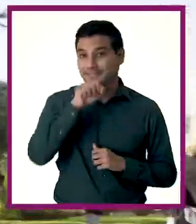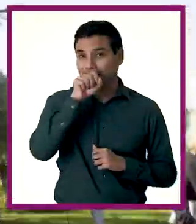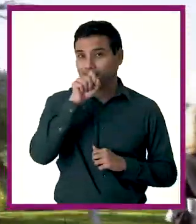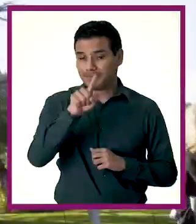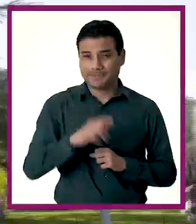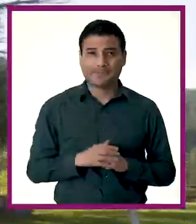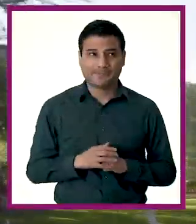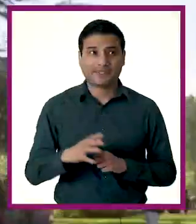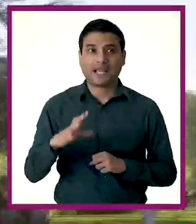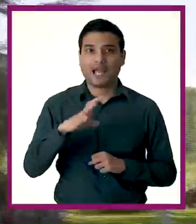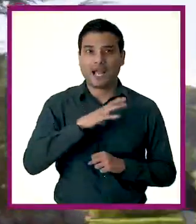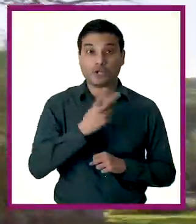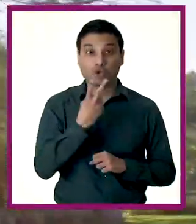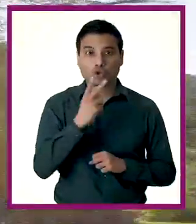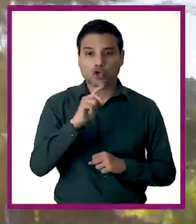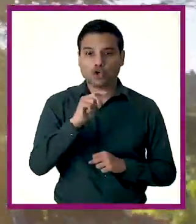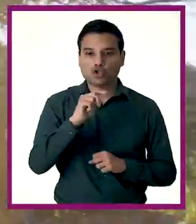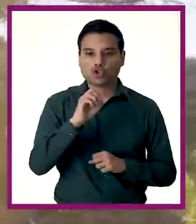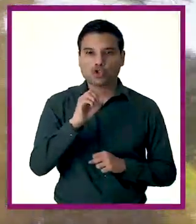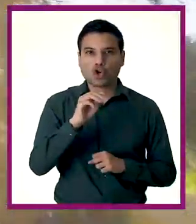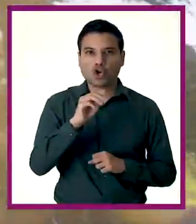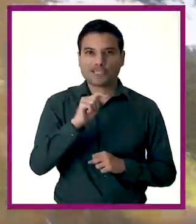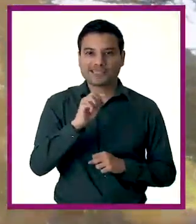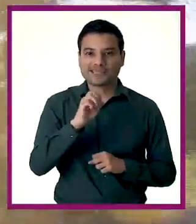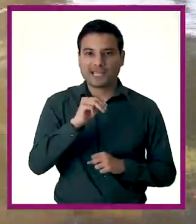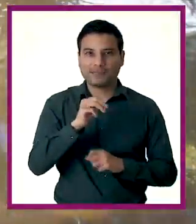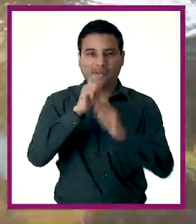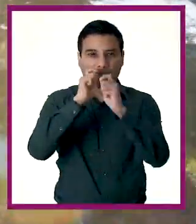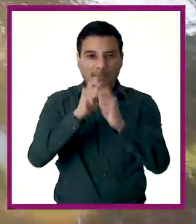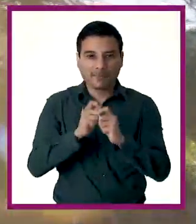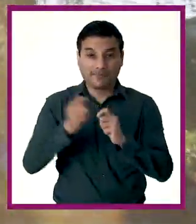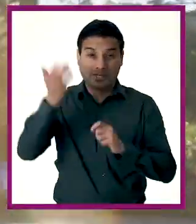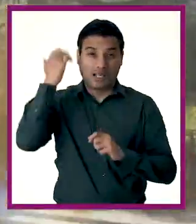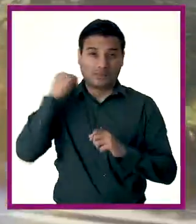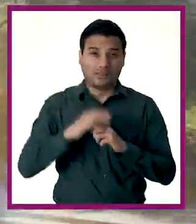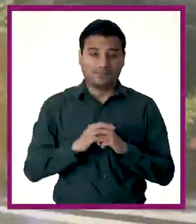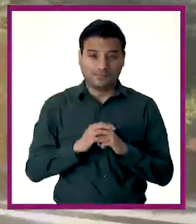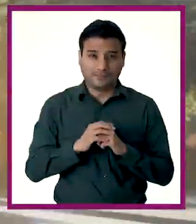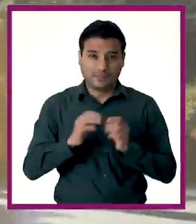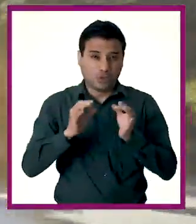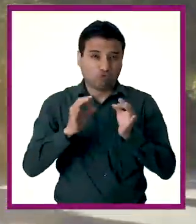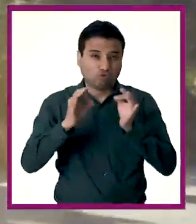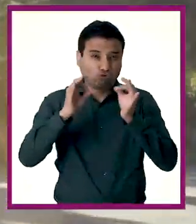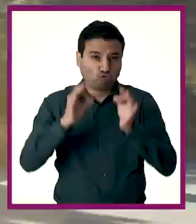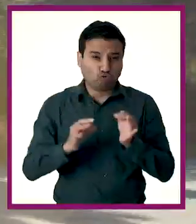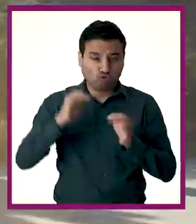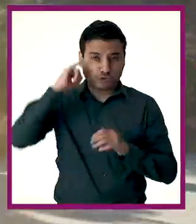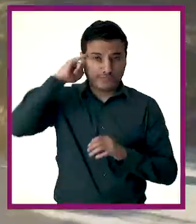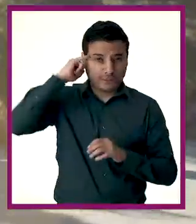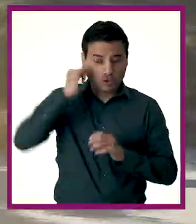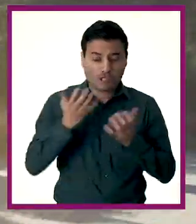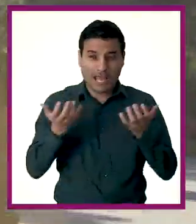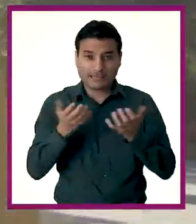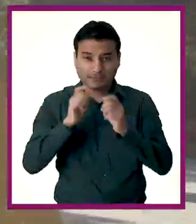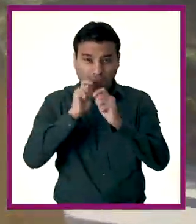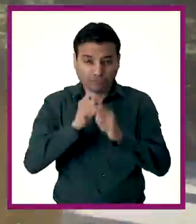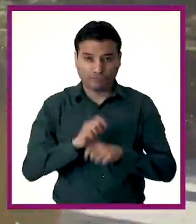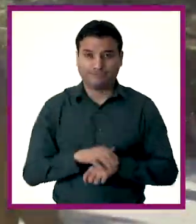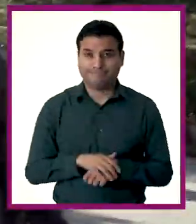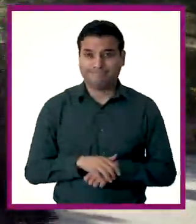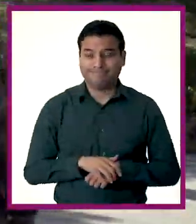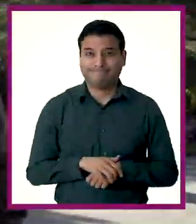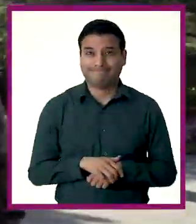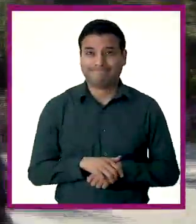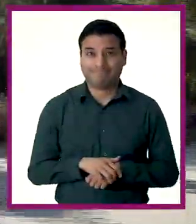Me encontré también con dos impresionantes tótems, tallados por artistas de las primeras naciones, los Tsartlip y